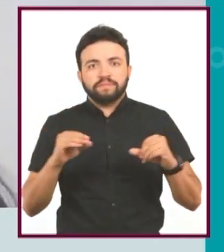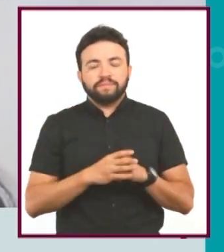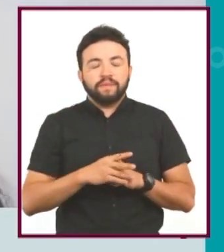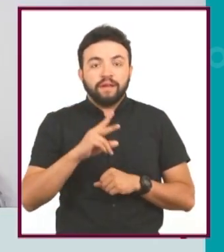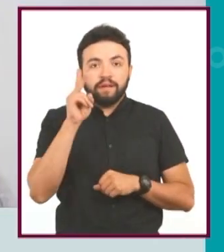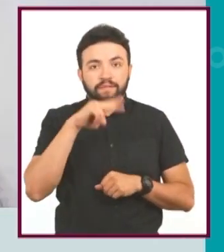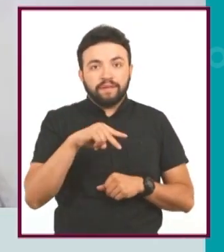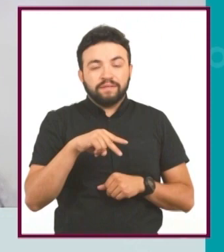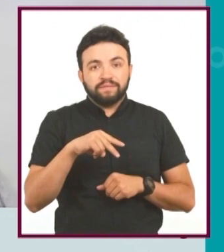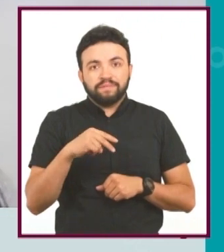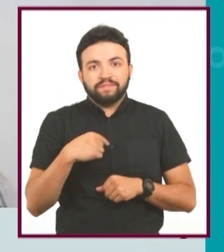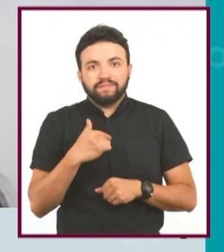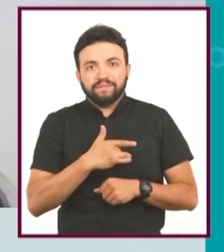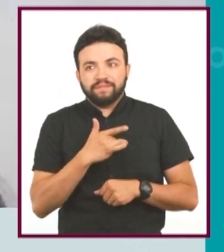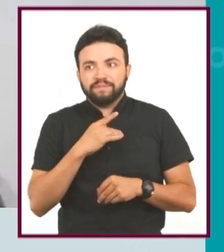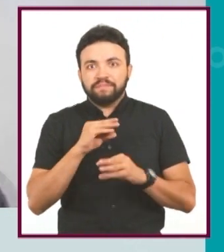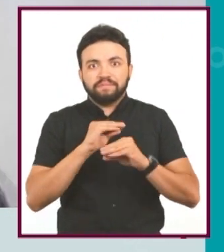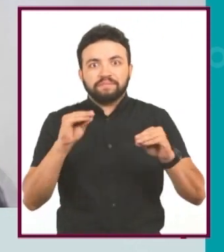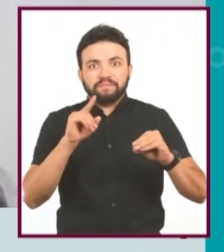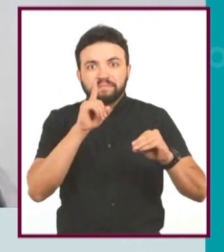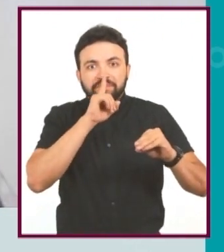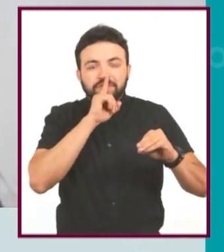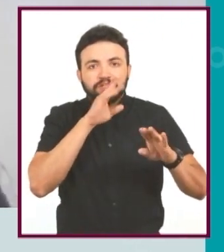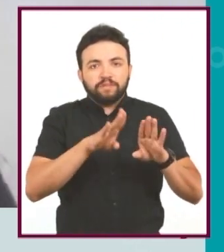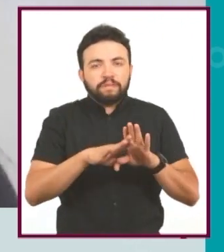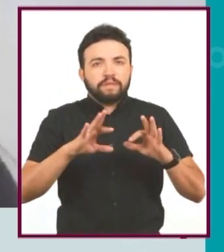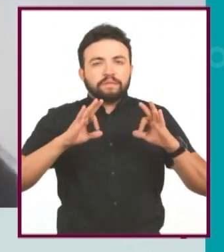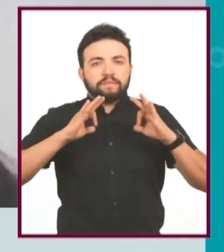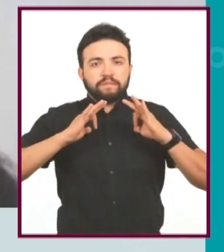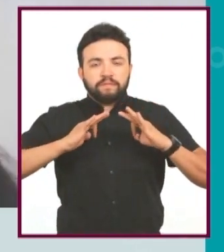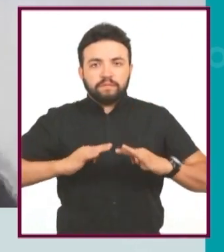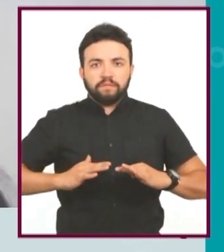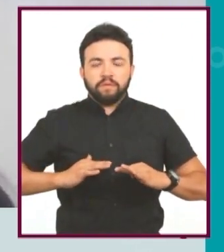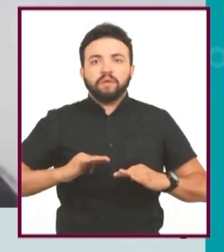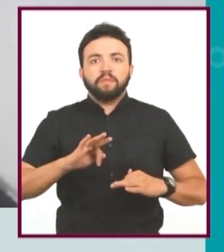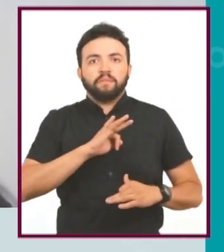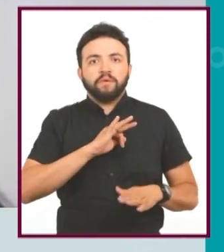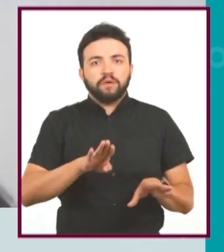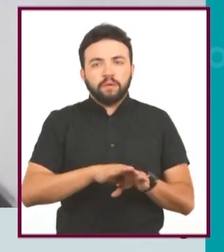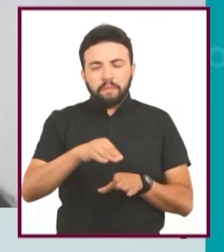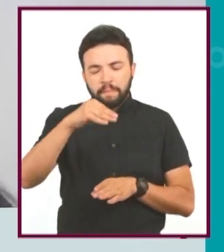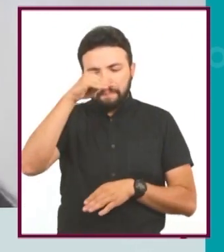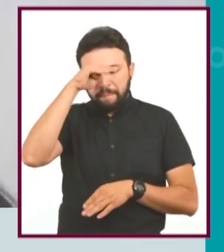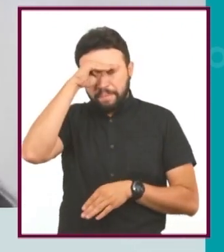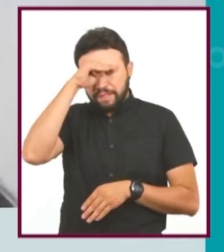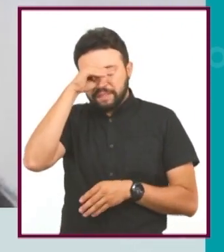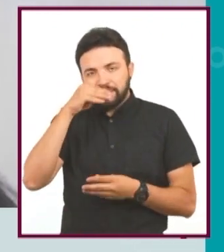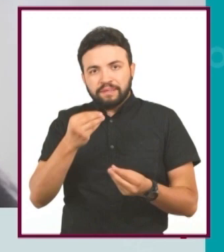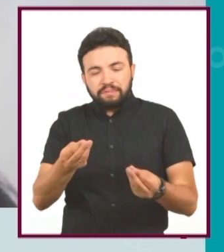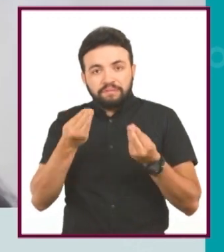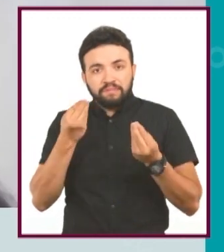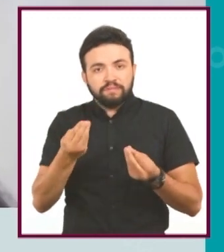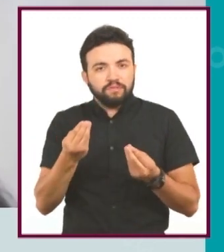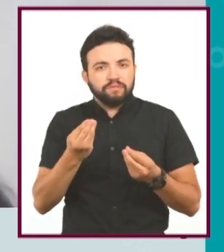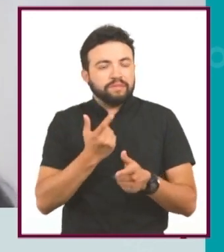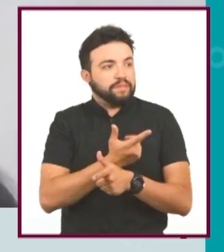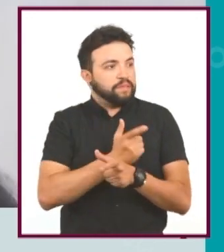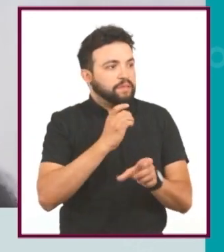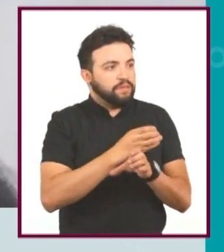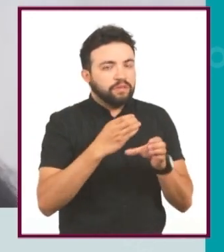Es una tranquilidad estar en silencio, como que te puedes concentrar así muchísimo en cualquier cosa que estés